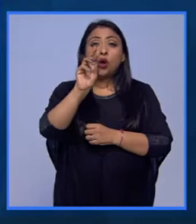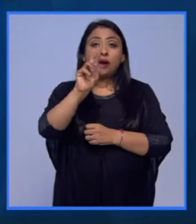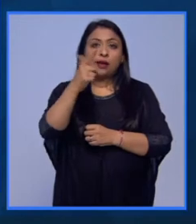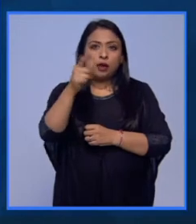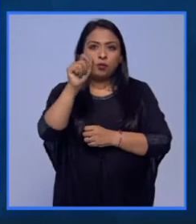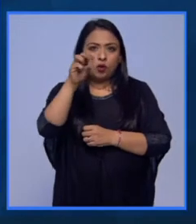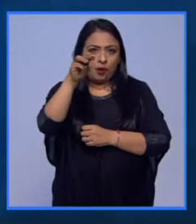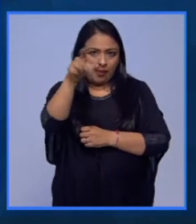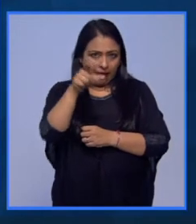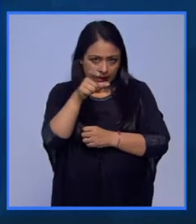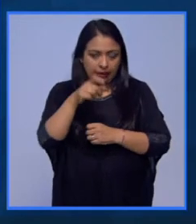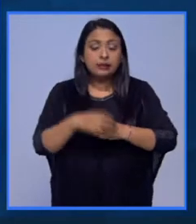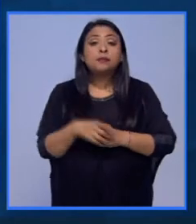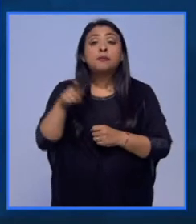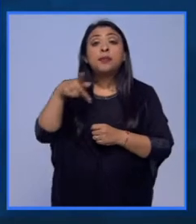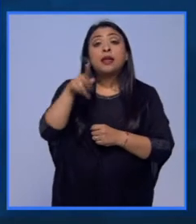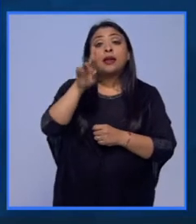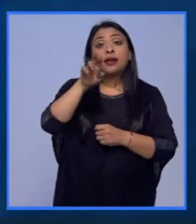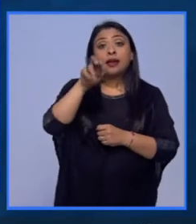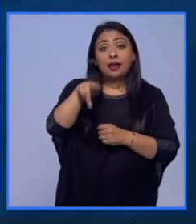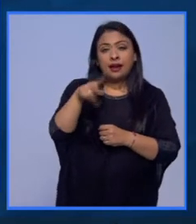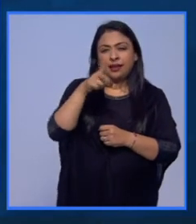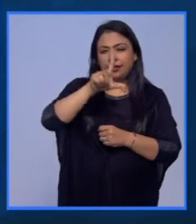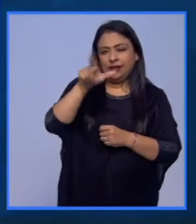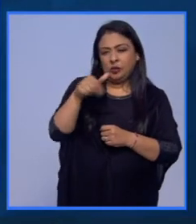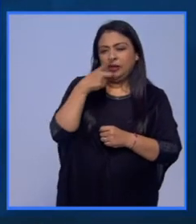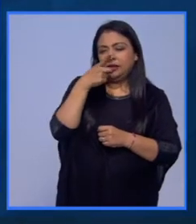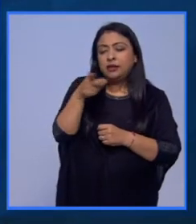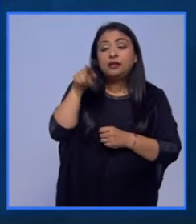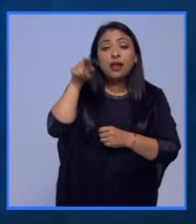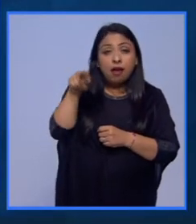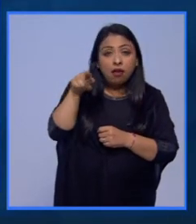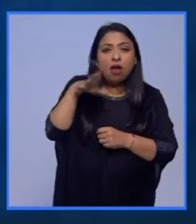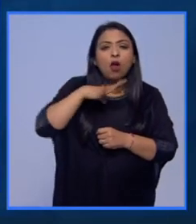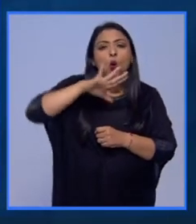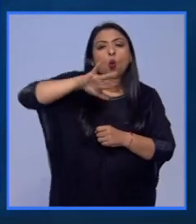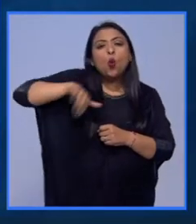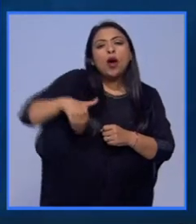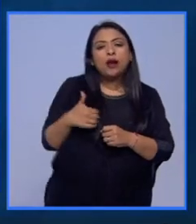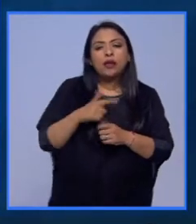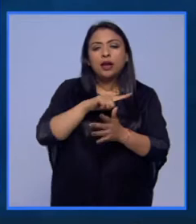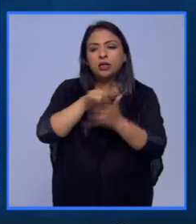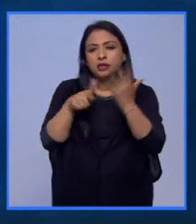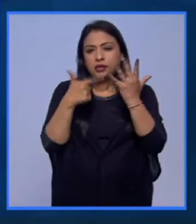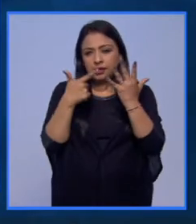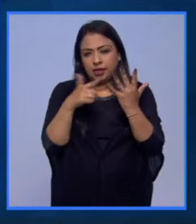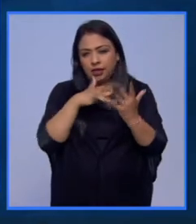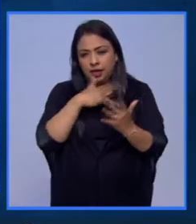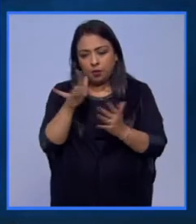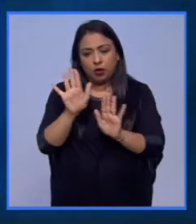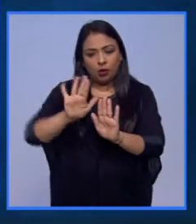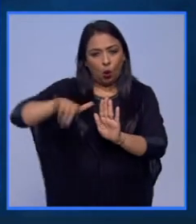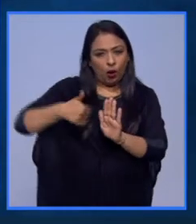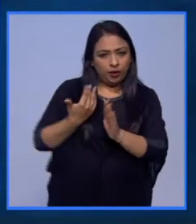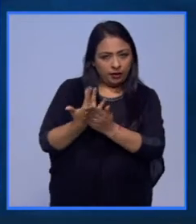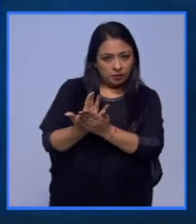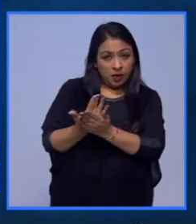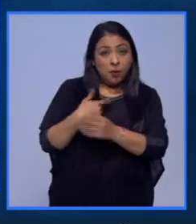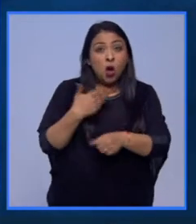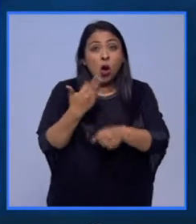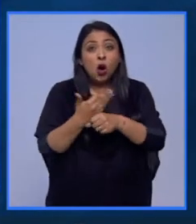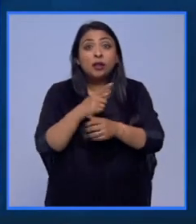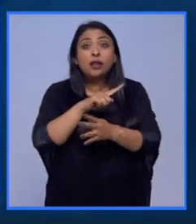noticias22@canal22.org.mx, y además Karen, después de ese comentario que hizo que ella ha reservado sus 7 enamoramientos, entonces ahorita